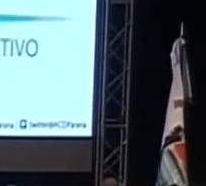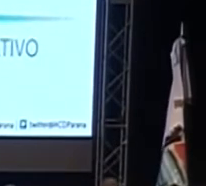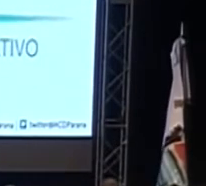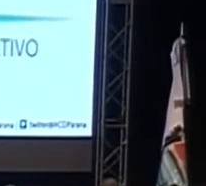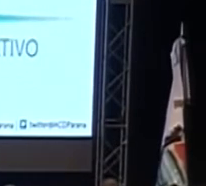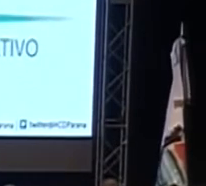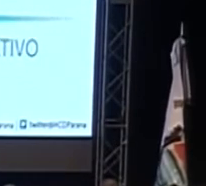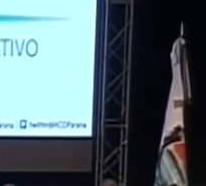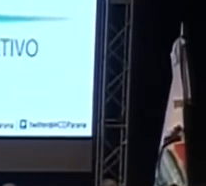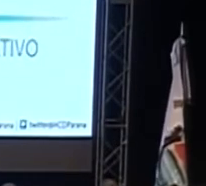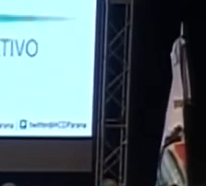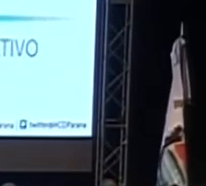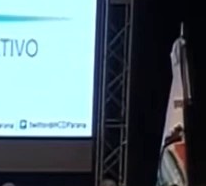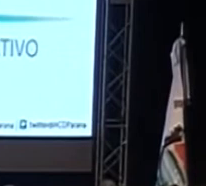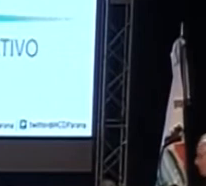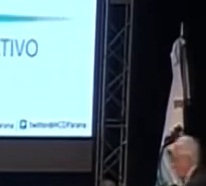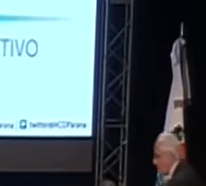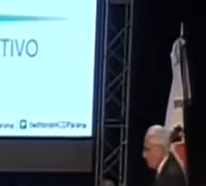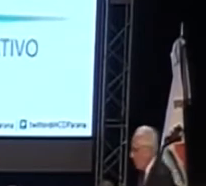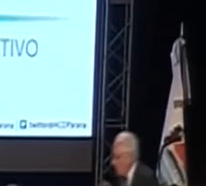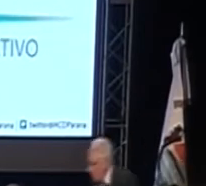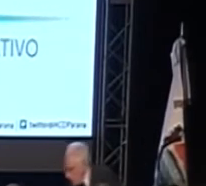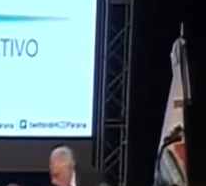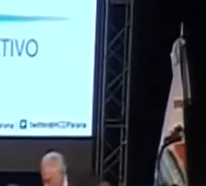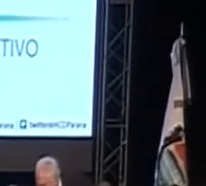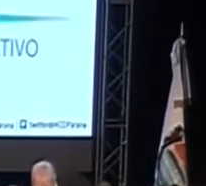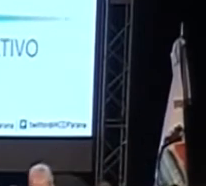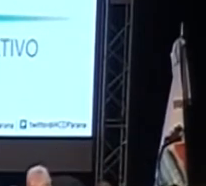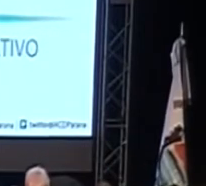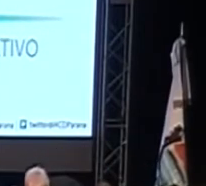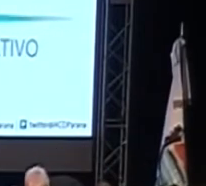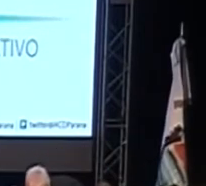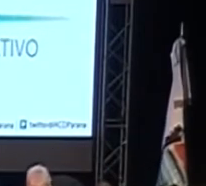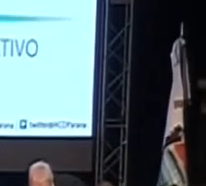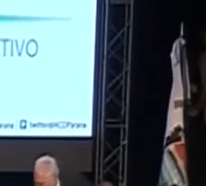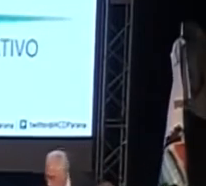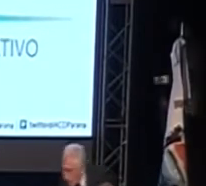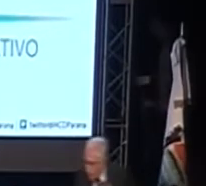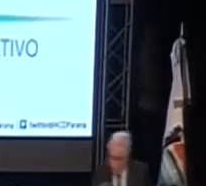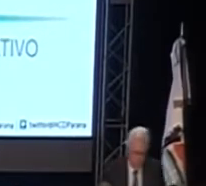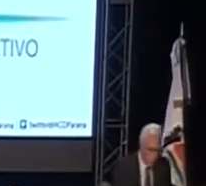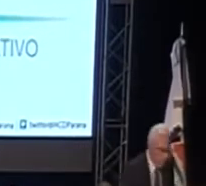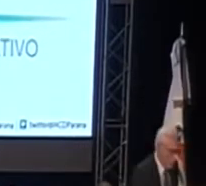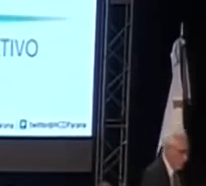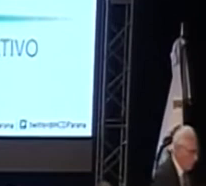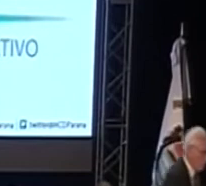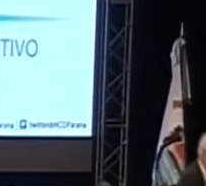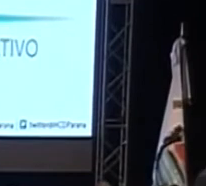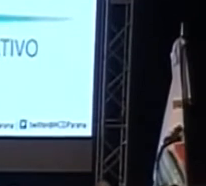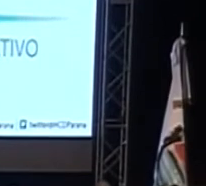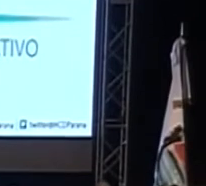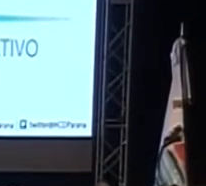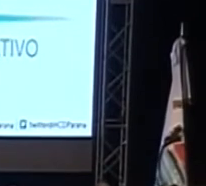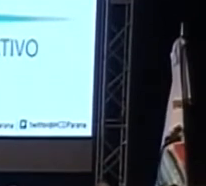agradecer especialmente a las autoridades mandato cumplido de este cuerpo deliberativo, a los funcionarios que nos honran con su